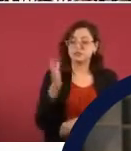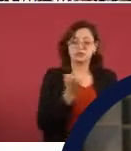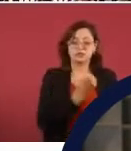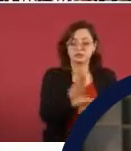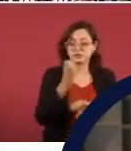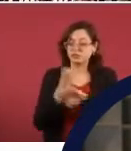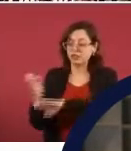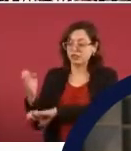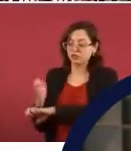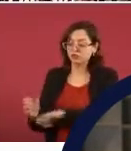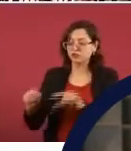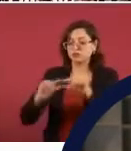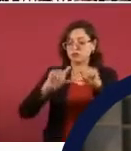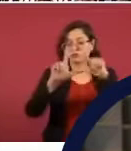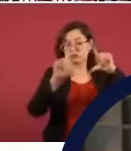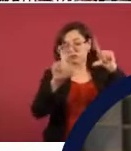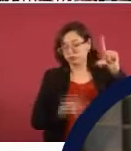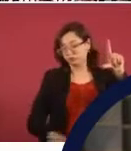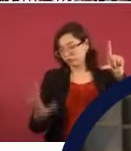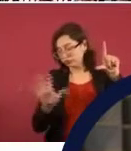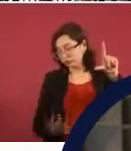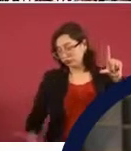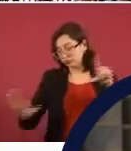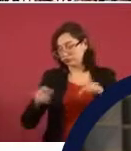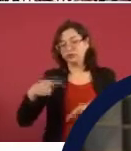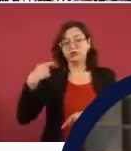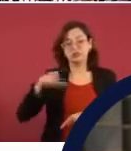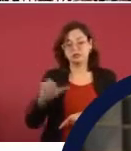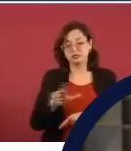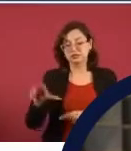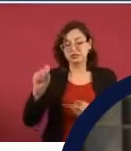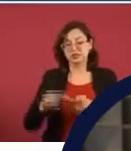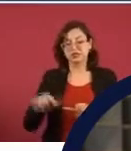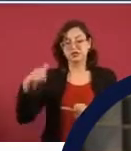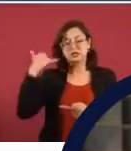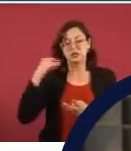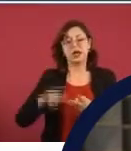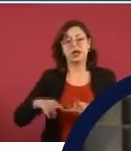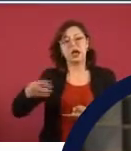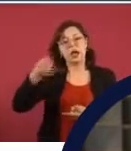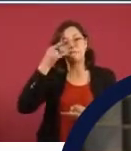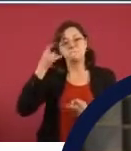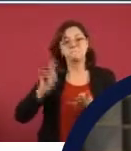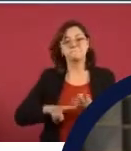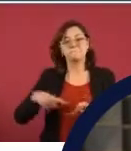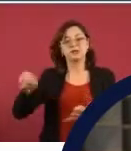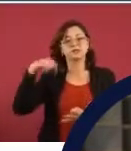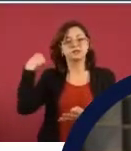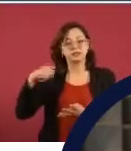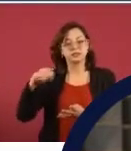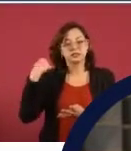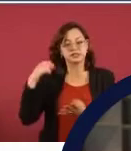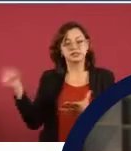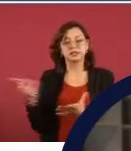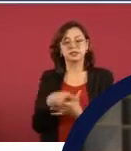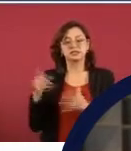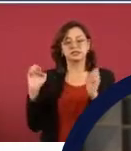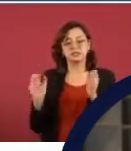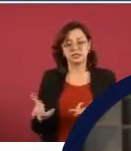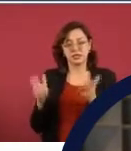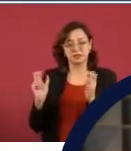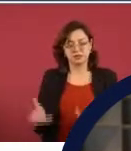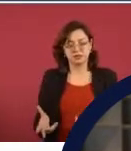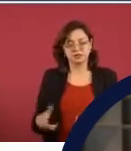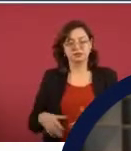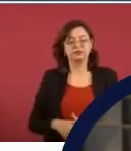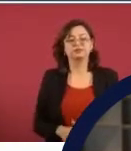el orden, para preservar el orden. Y esa es parte de la preocupación. Y por otro lado, desde el punto de vista político, es también el hecho que